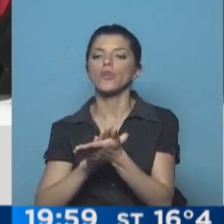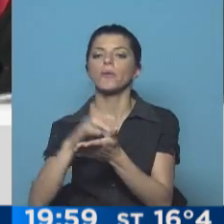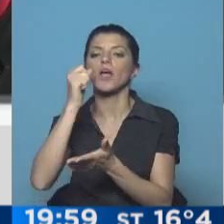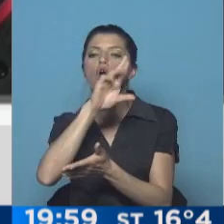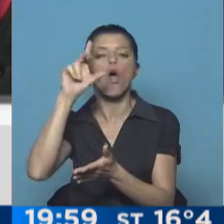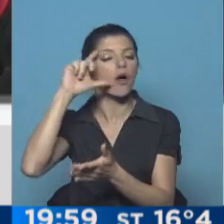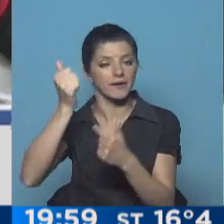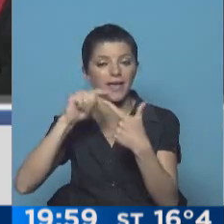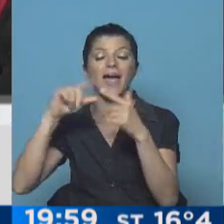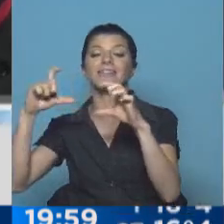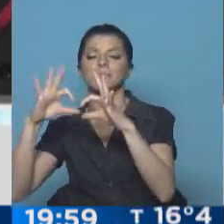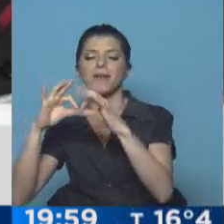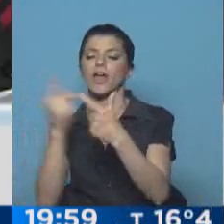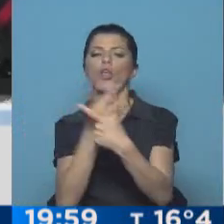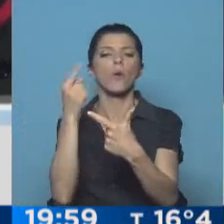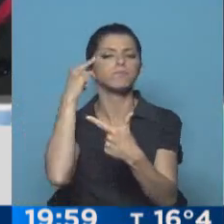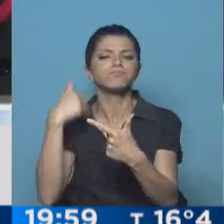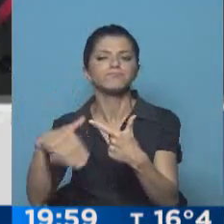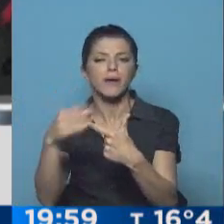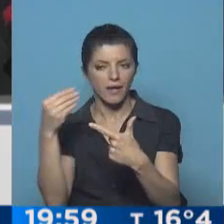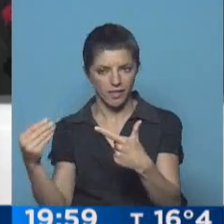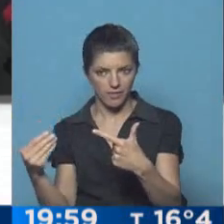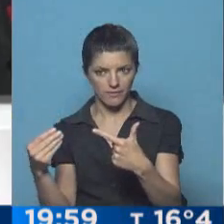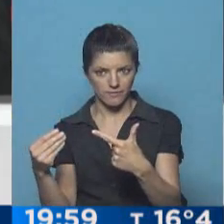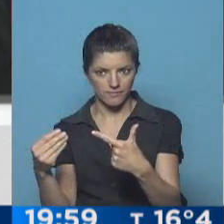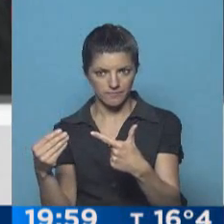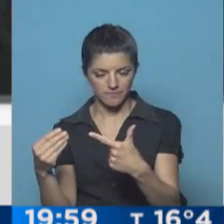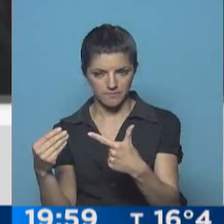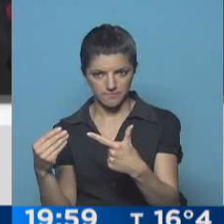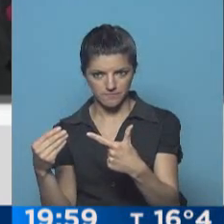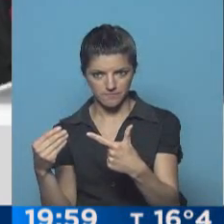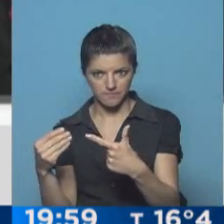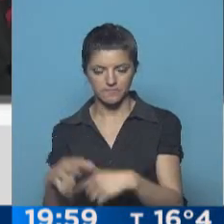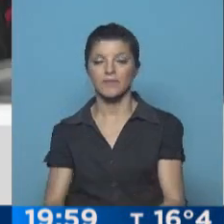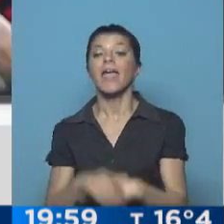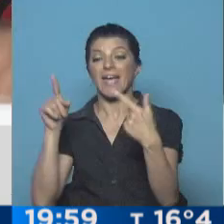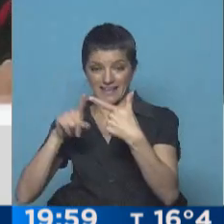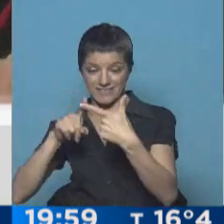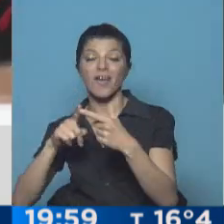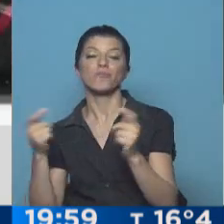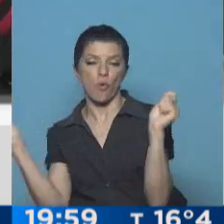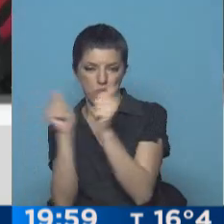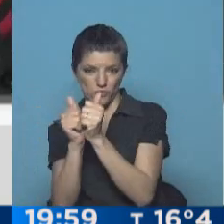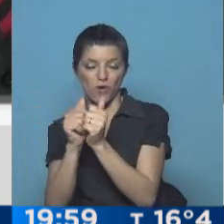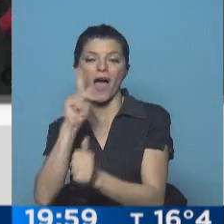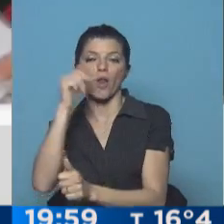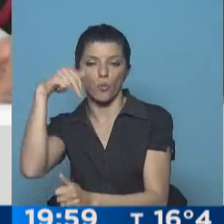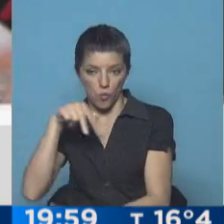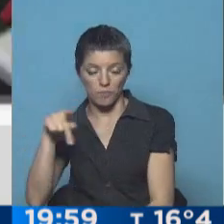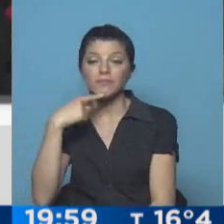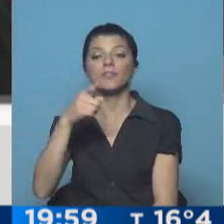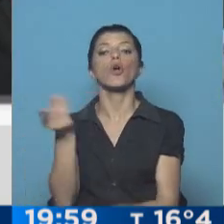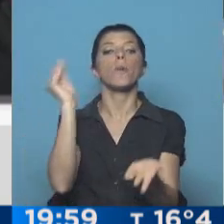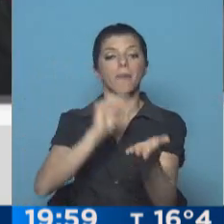y Di María no en ataque obviamente acompañándolo al Kun Agüero que va a ir bien de nueve dijo más